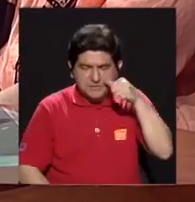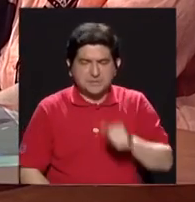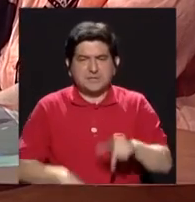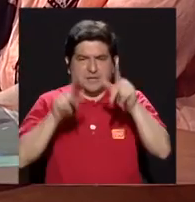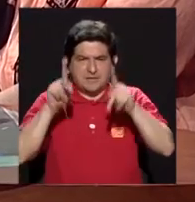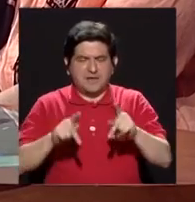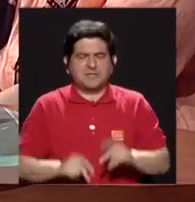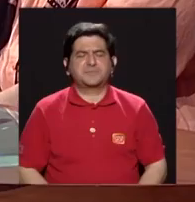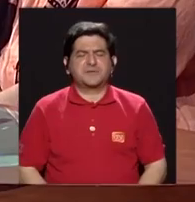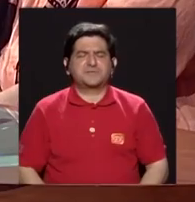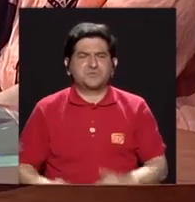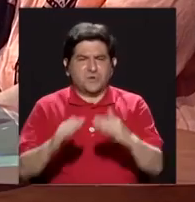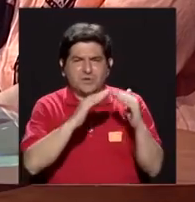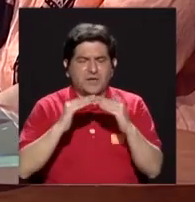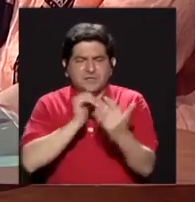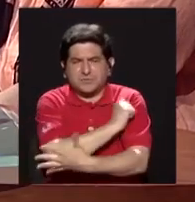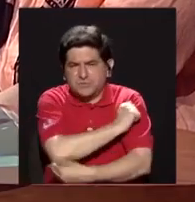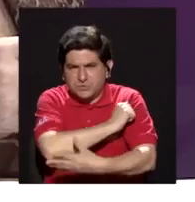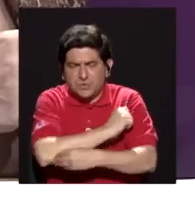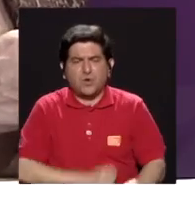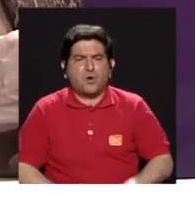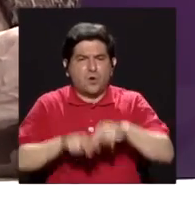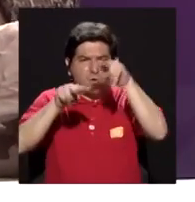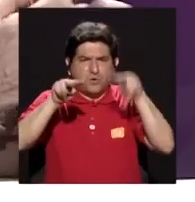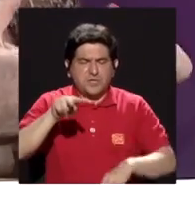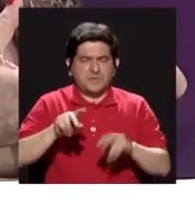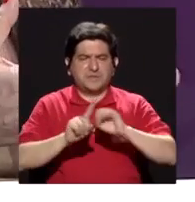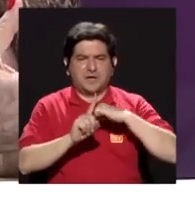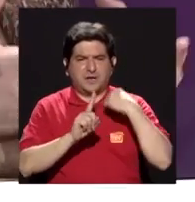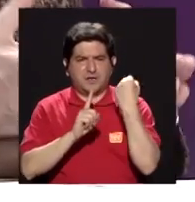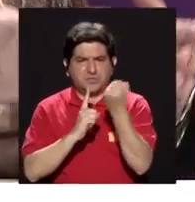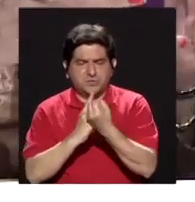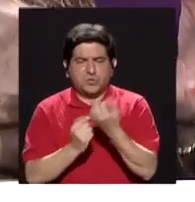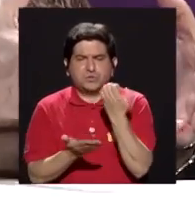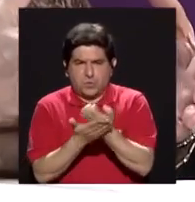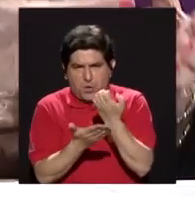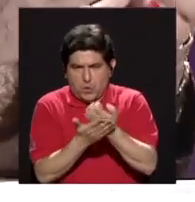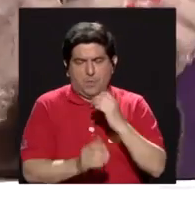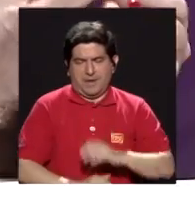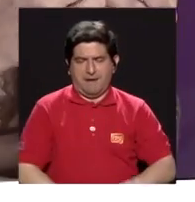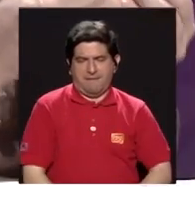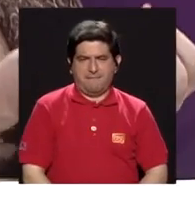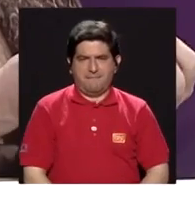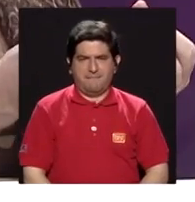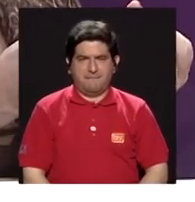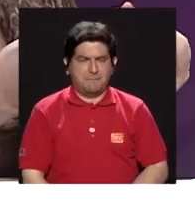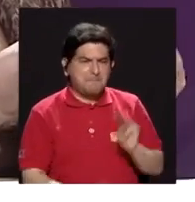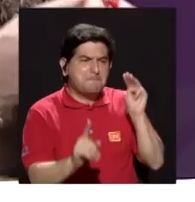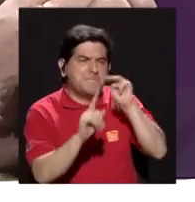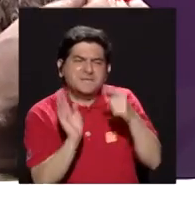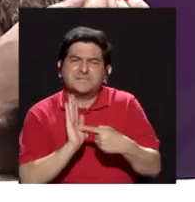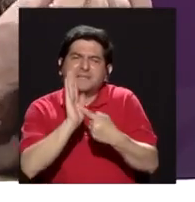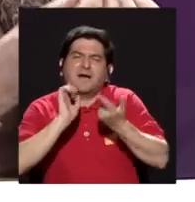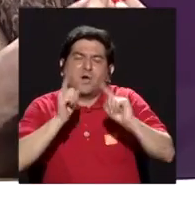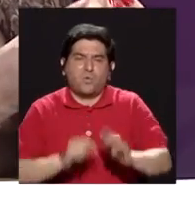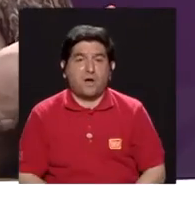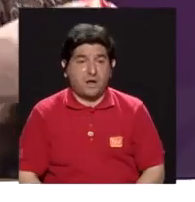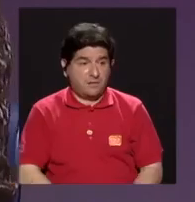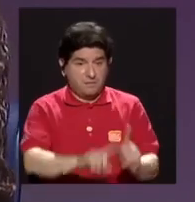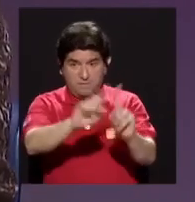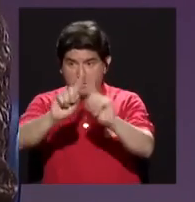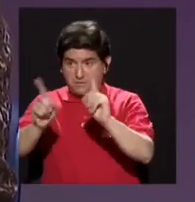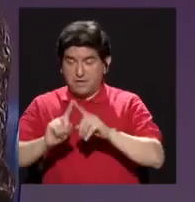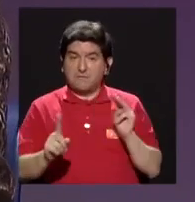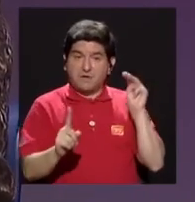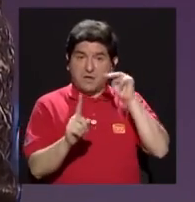urbano-marginales o de mayor desventaja socioeconómica como se debería decir bueno qué mensaje estamos dando hay muchos mensajes